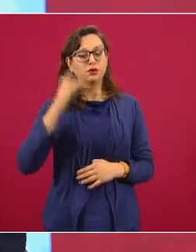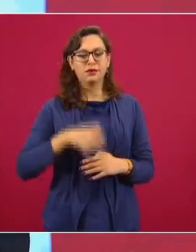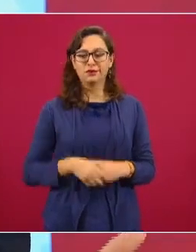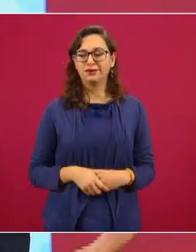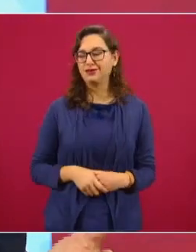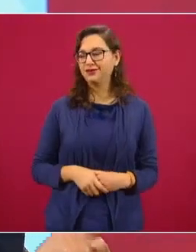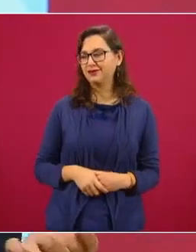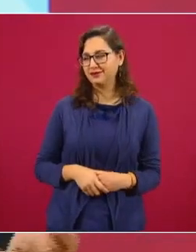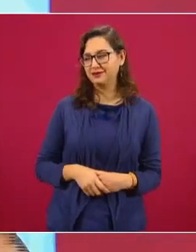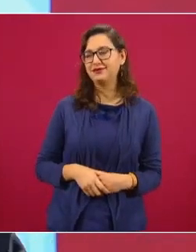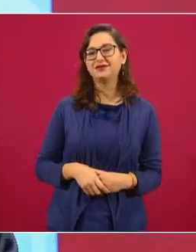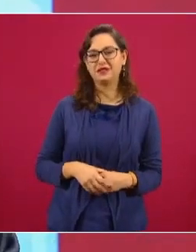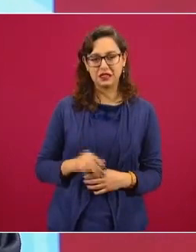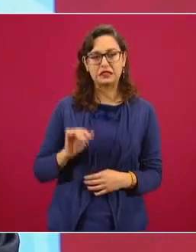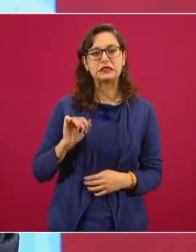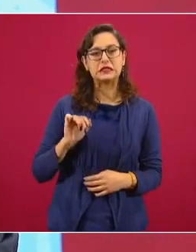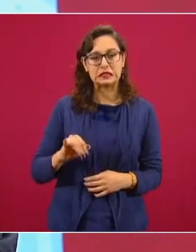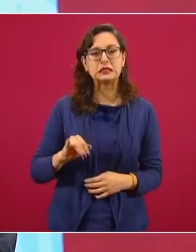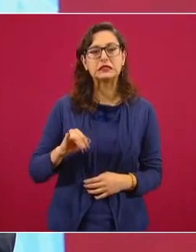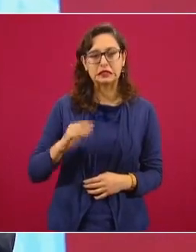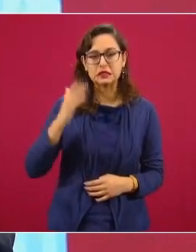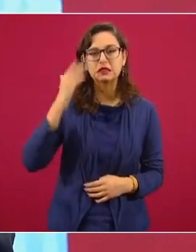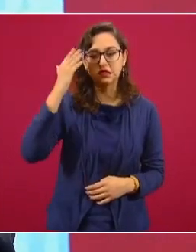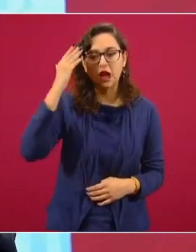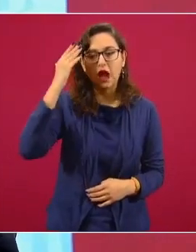Claro que sabían,